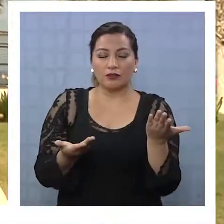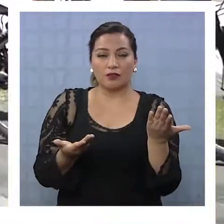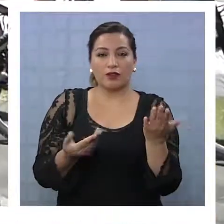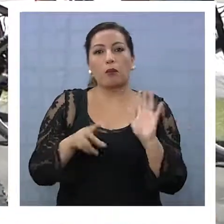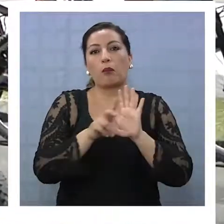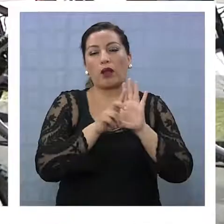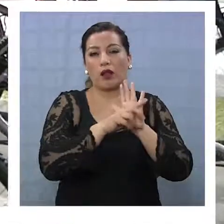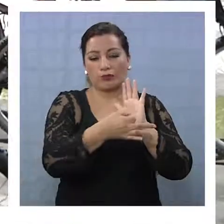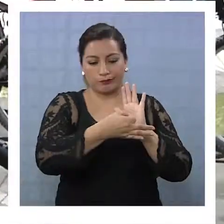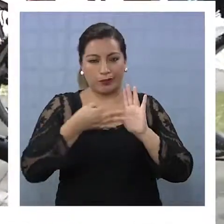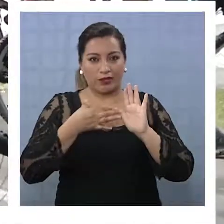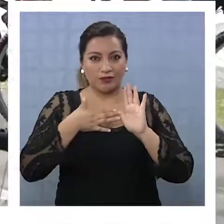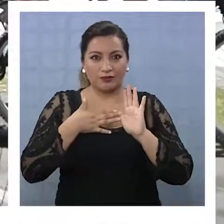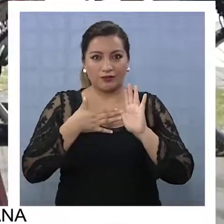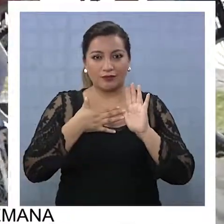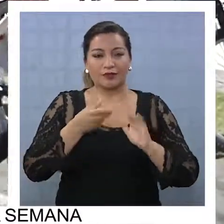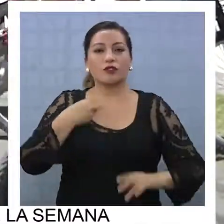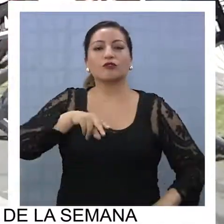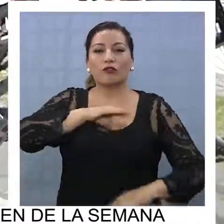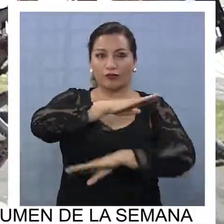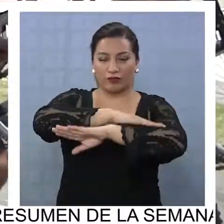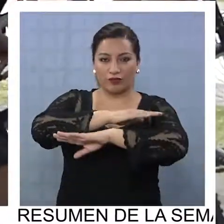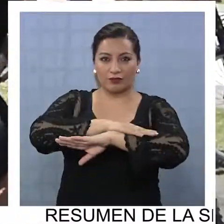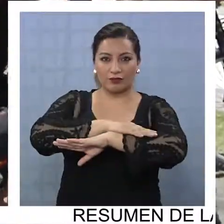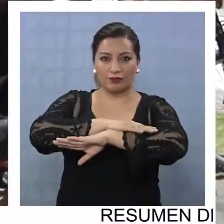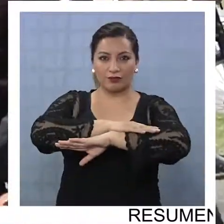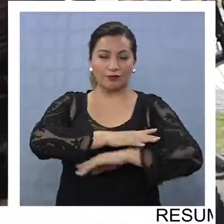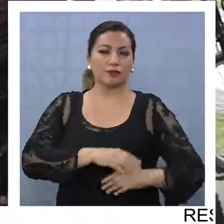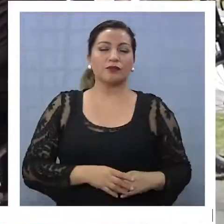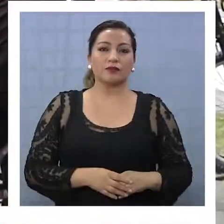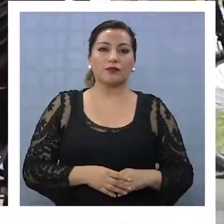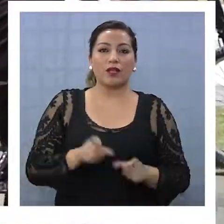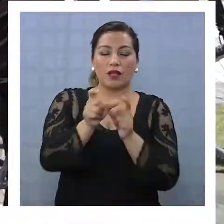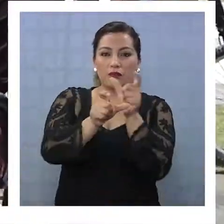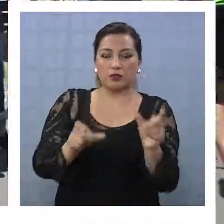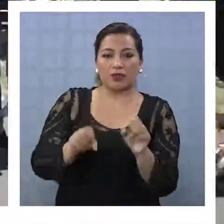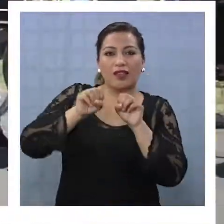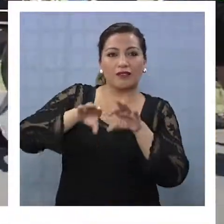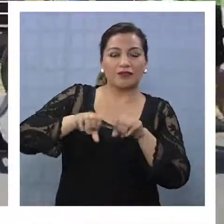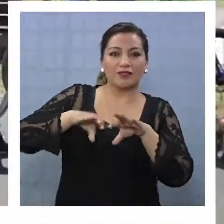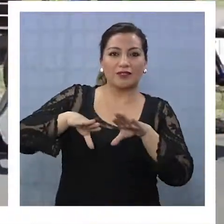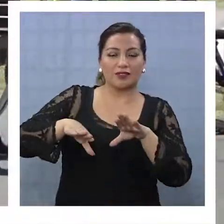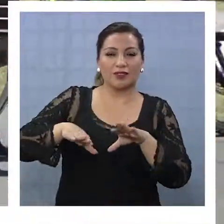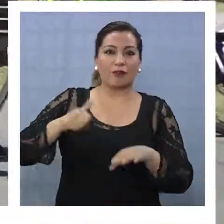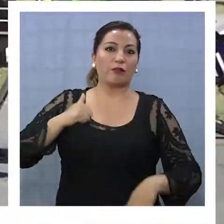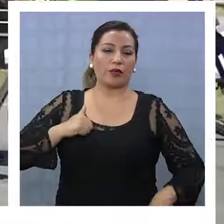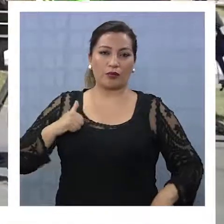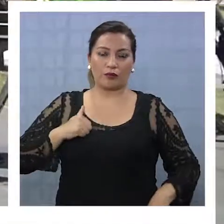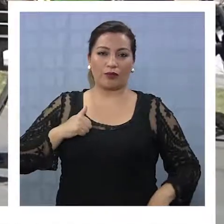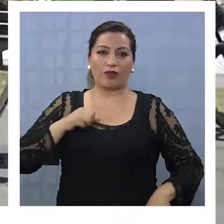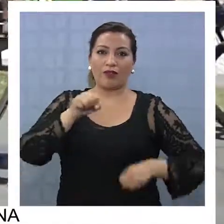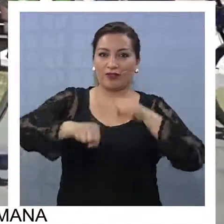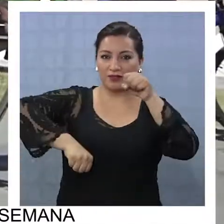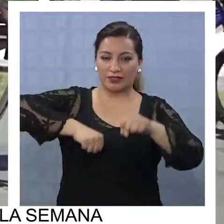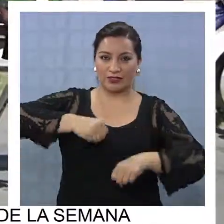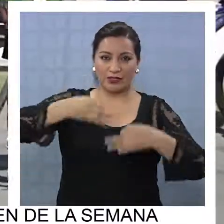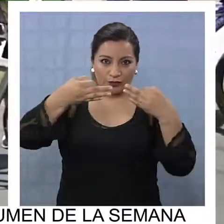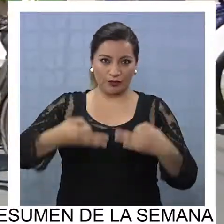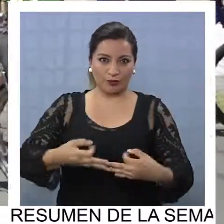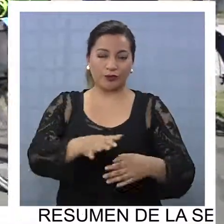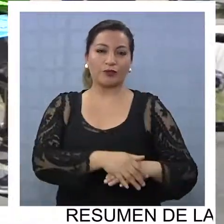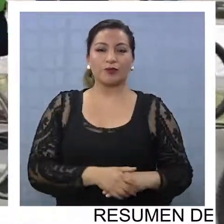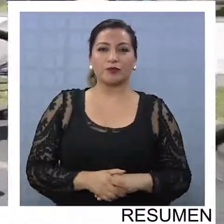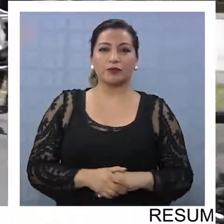tiene que ser como la ley lo señala, así que hay que educar a la población para que pueda andar más en bicicletas de forma segura.